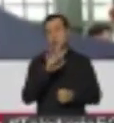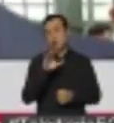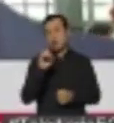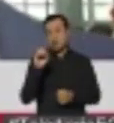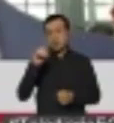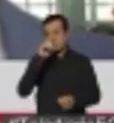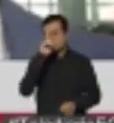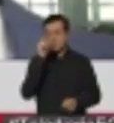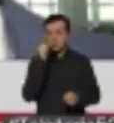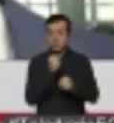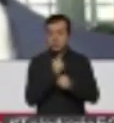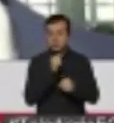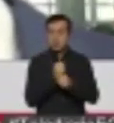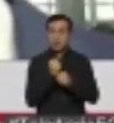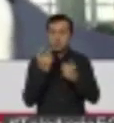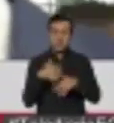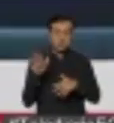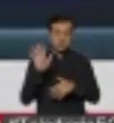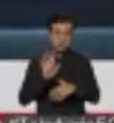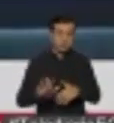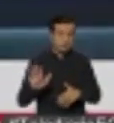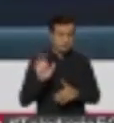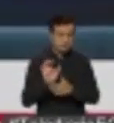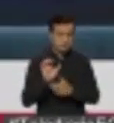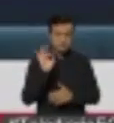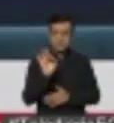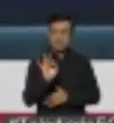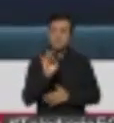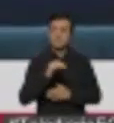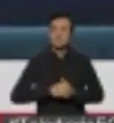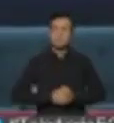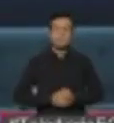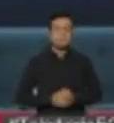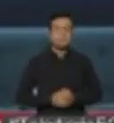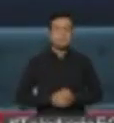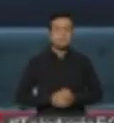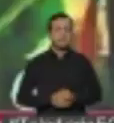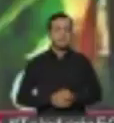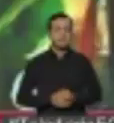puestos de empleo y están distribuidos a nivel nacional. Mariuxi Buenaño, Medios Públicos.